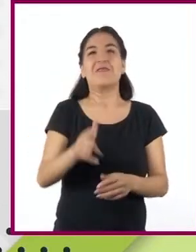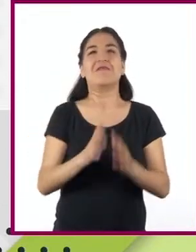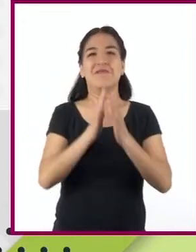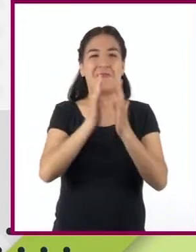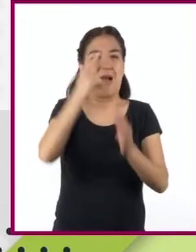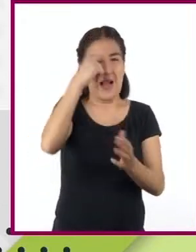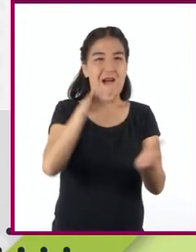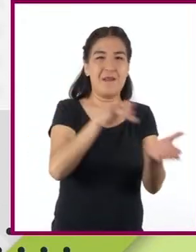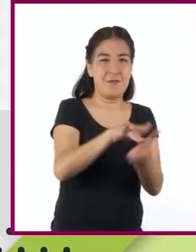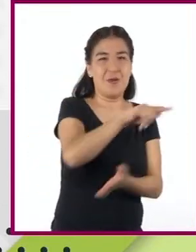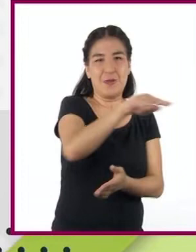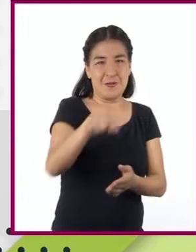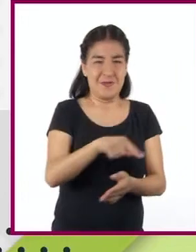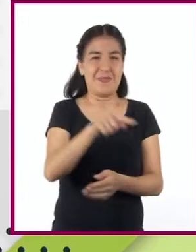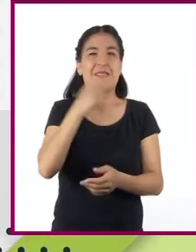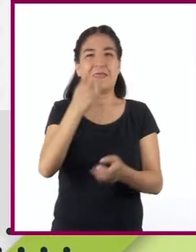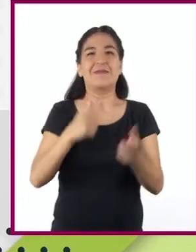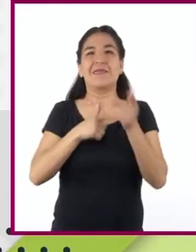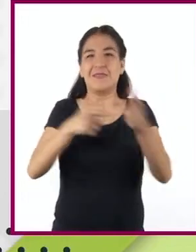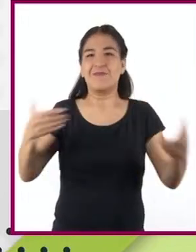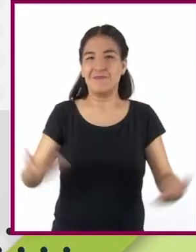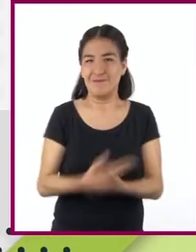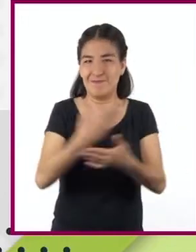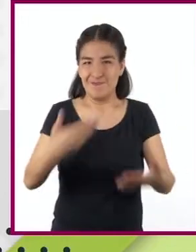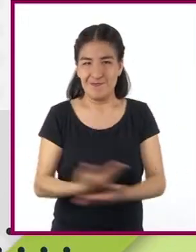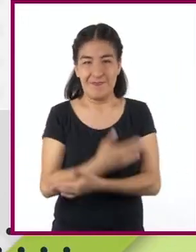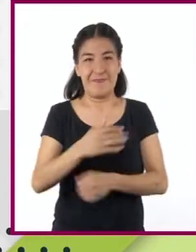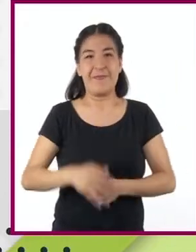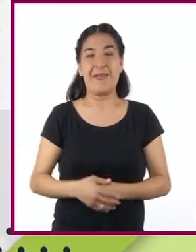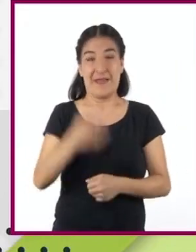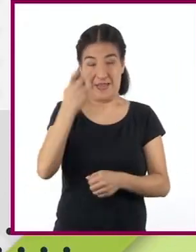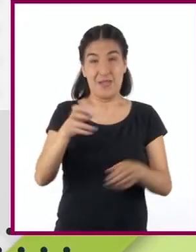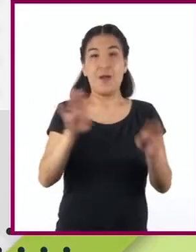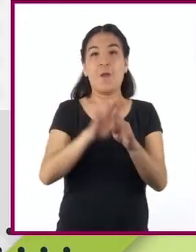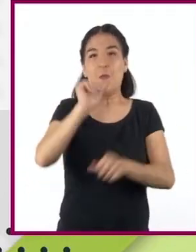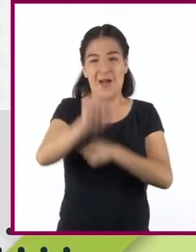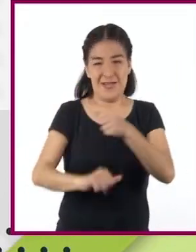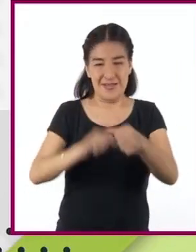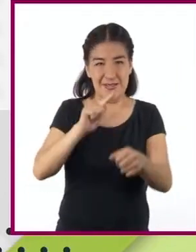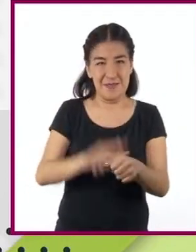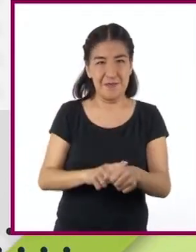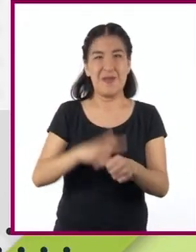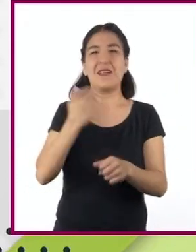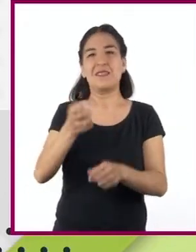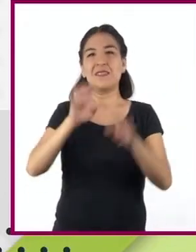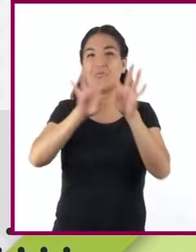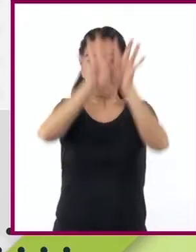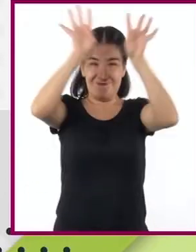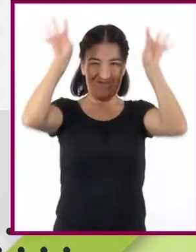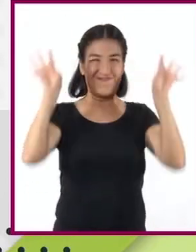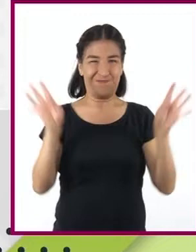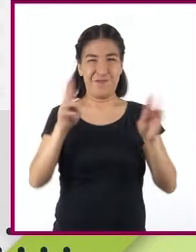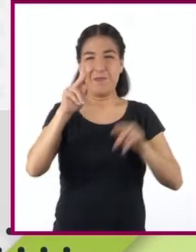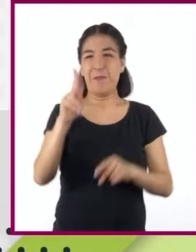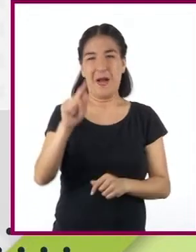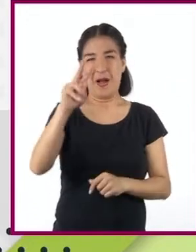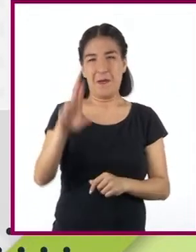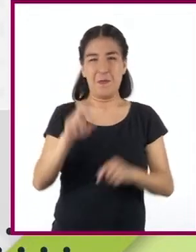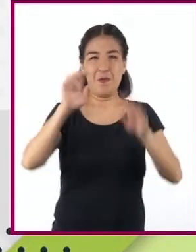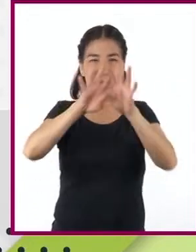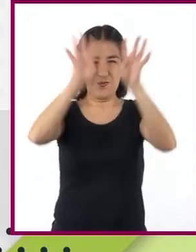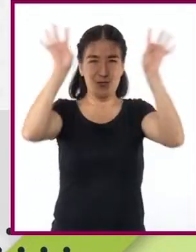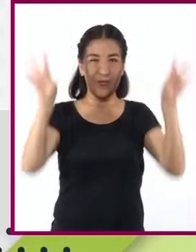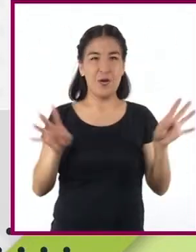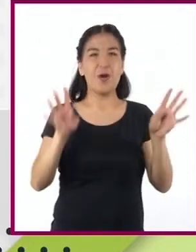reproducción. Así es como algunas adaptaciones de los seres vivos, como la del pavo real, los hace sobresalir